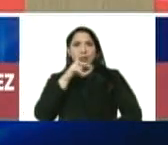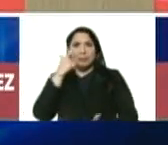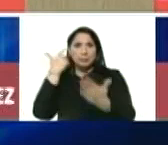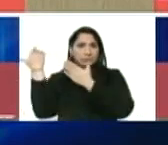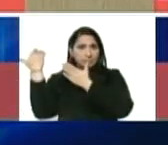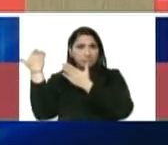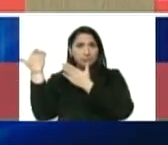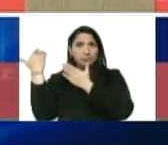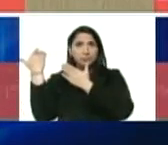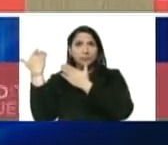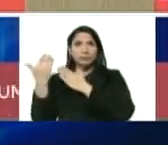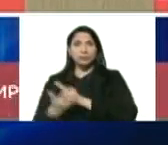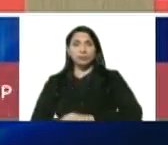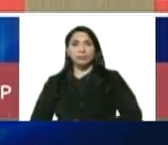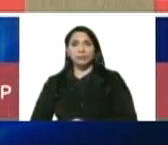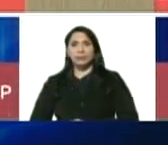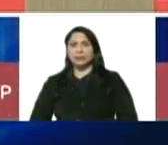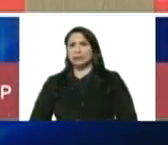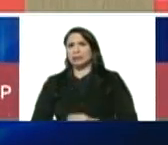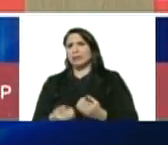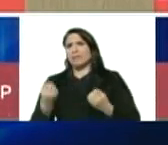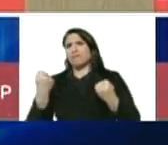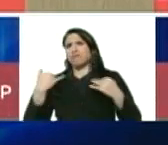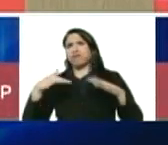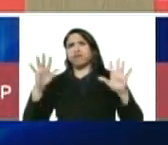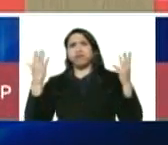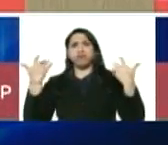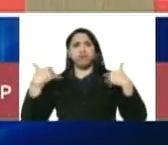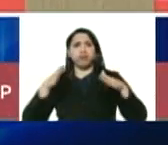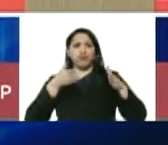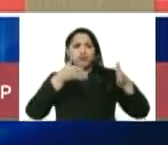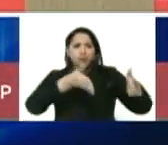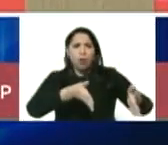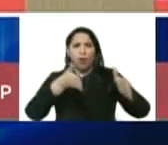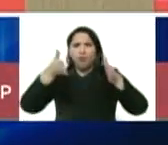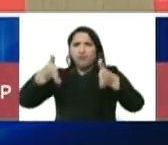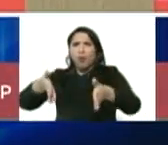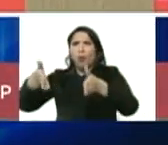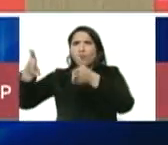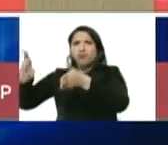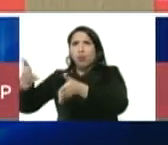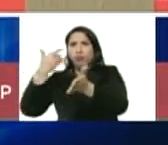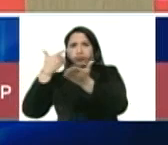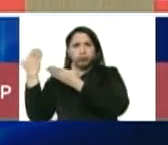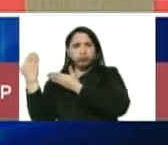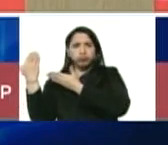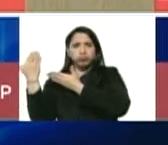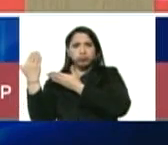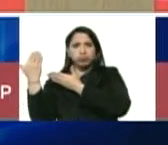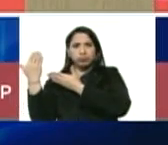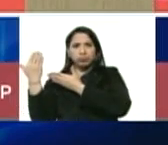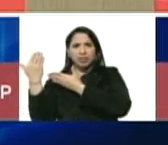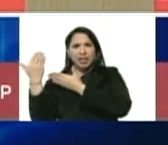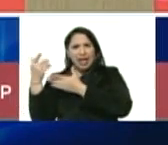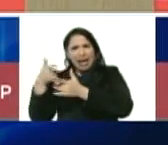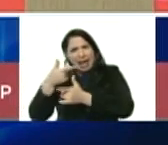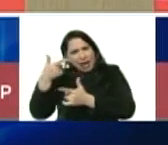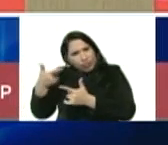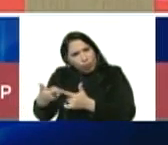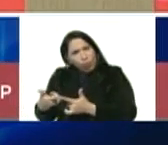imágenes. Cientos de cientos de cientos de fosas comunes. Y se atreven